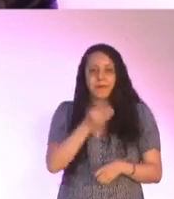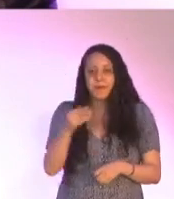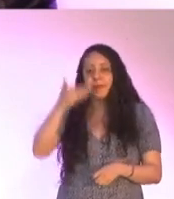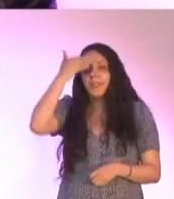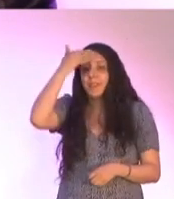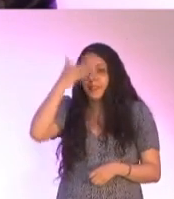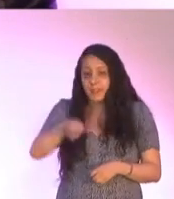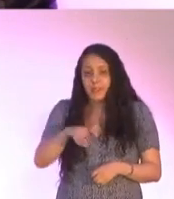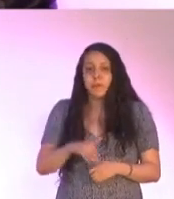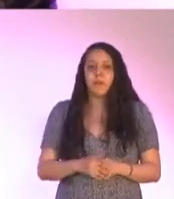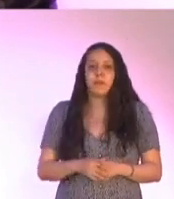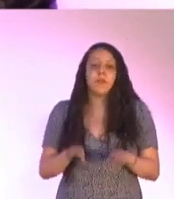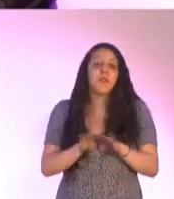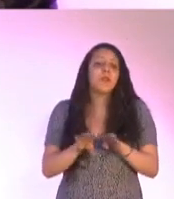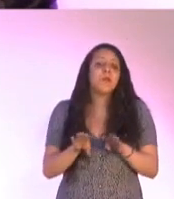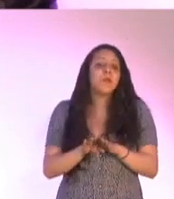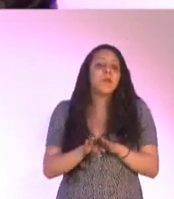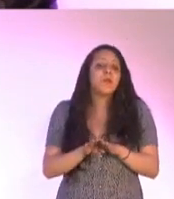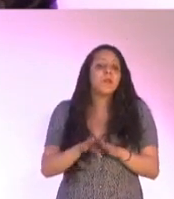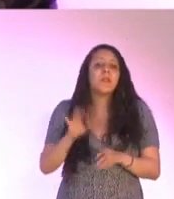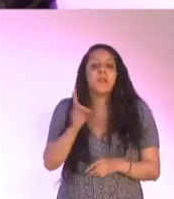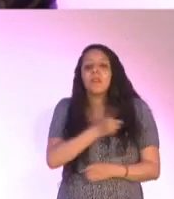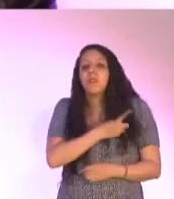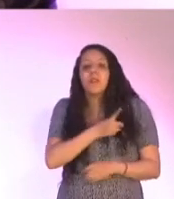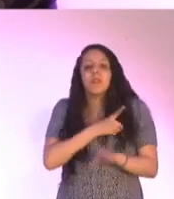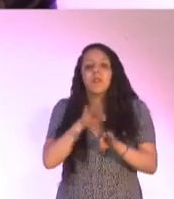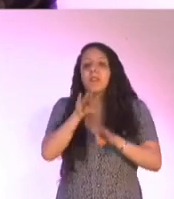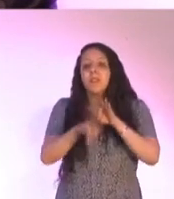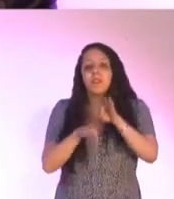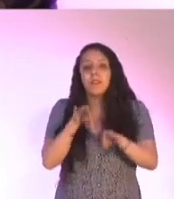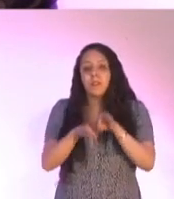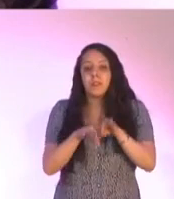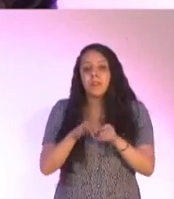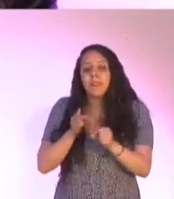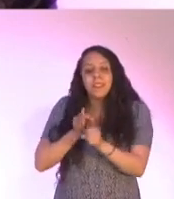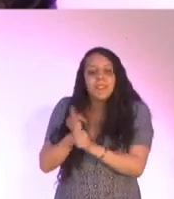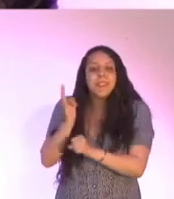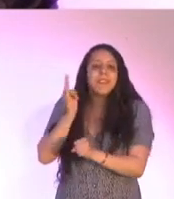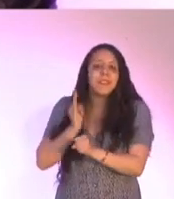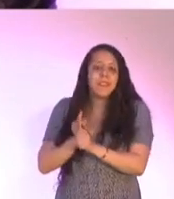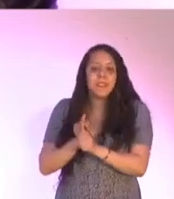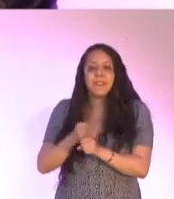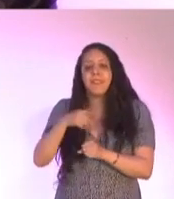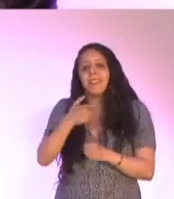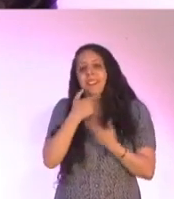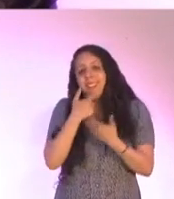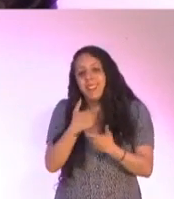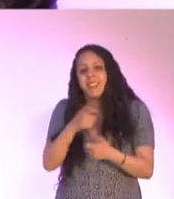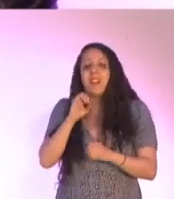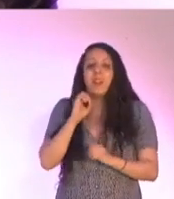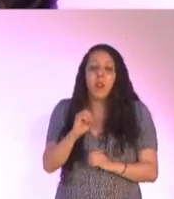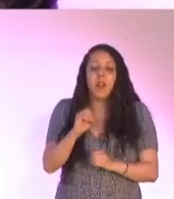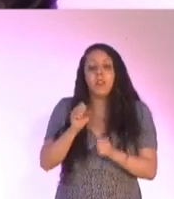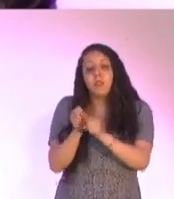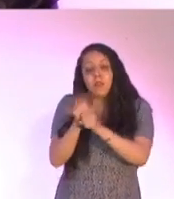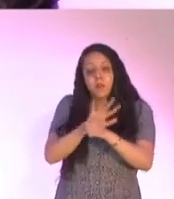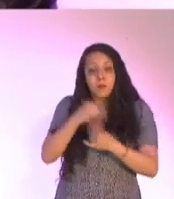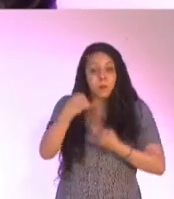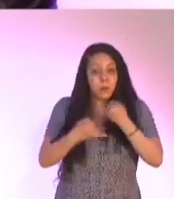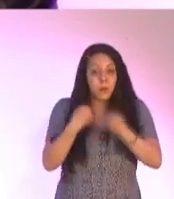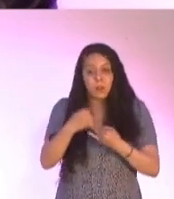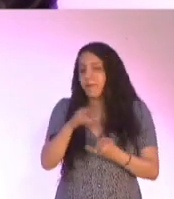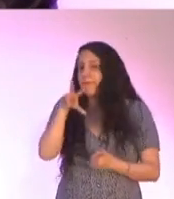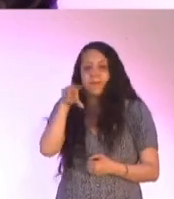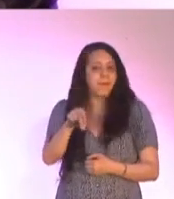más chistoso de la pandemia pero sabemos que al fondo pues las cifras seguían